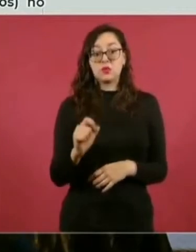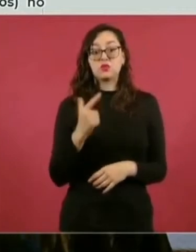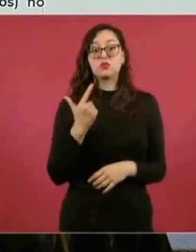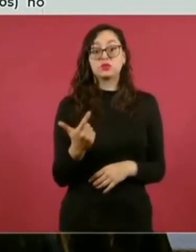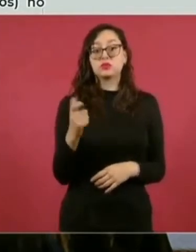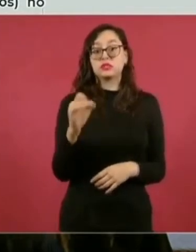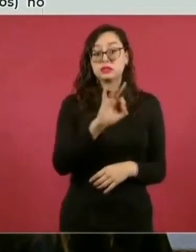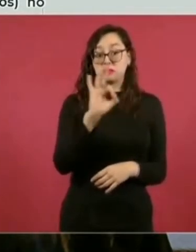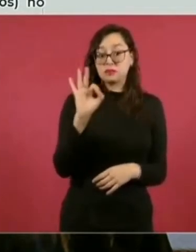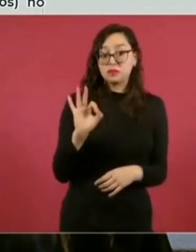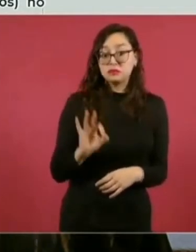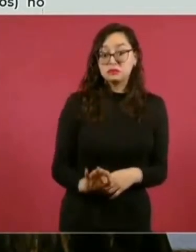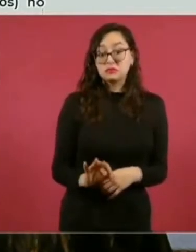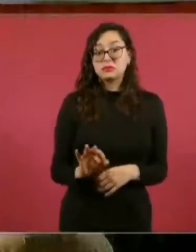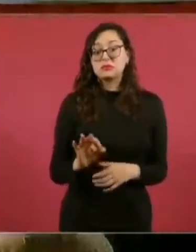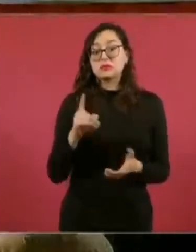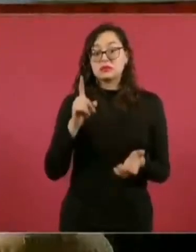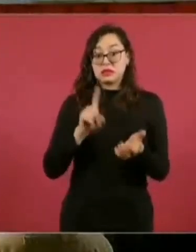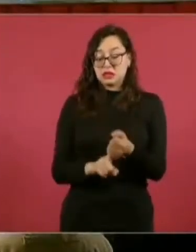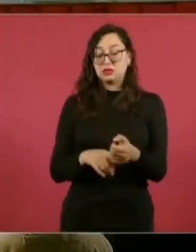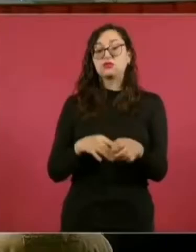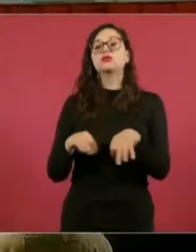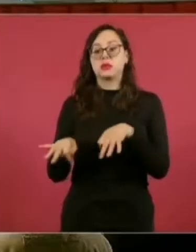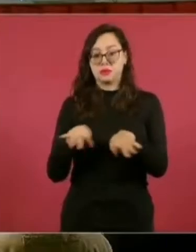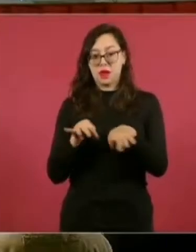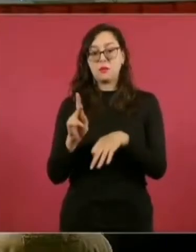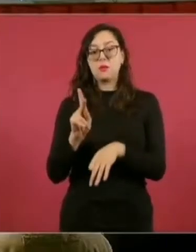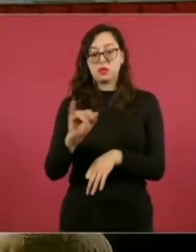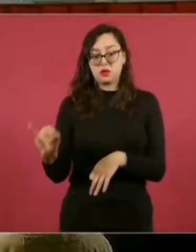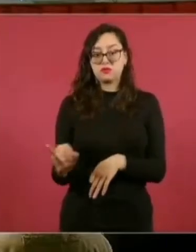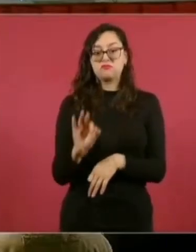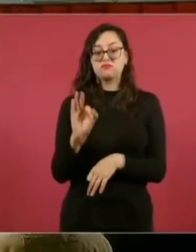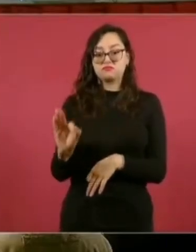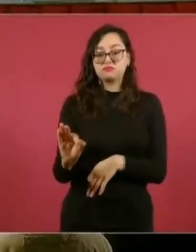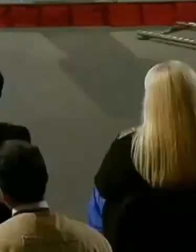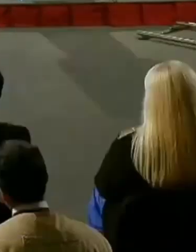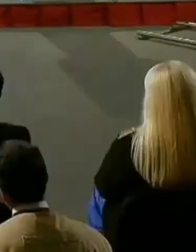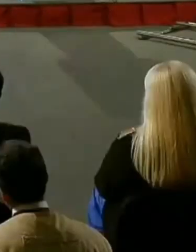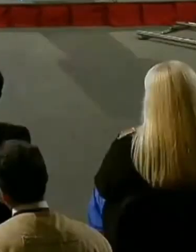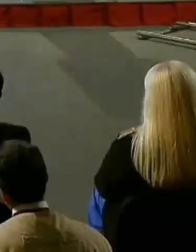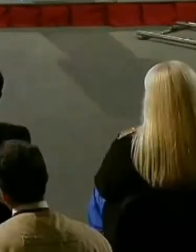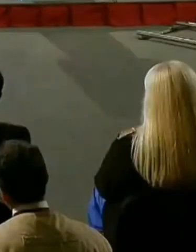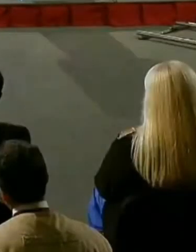23,7% del personal del Poder Judicial tiene más de